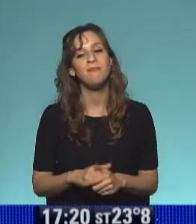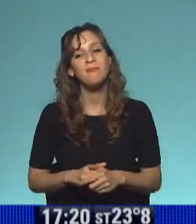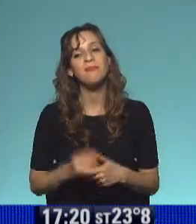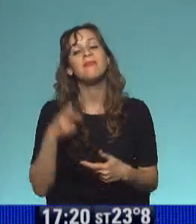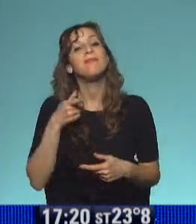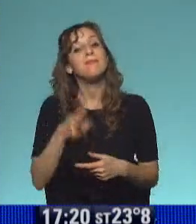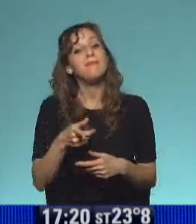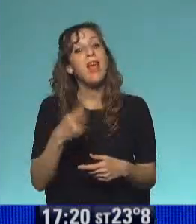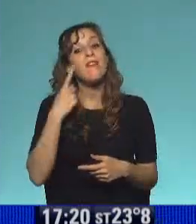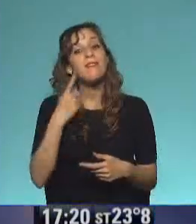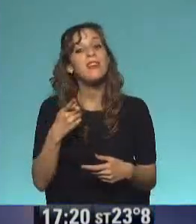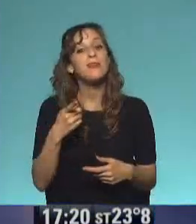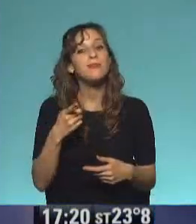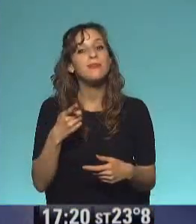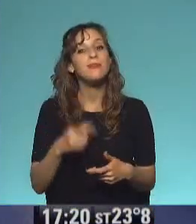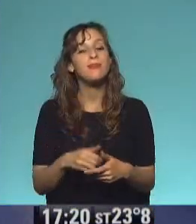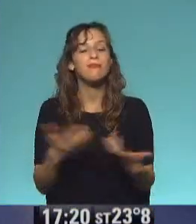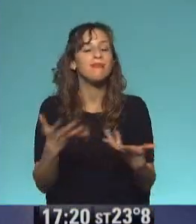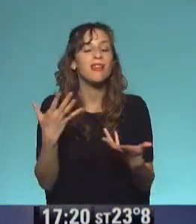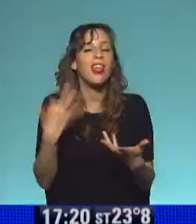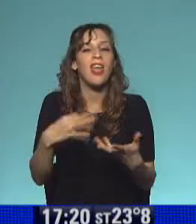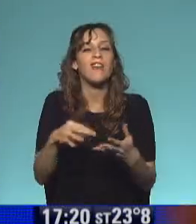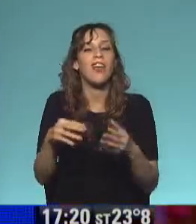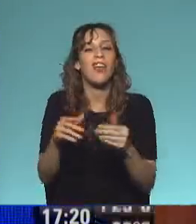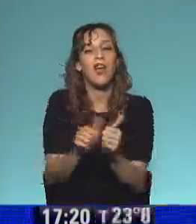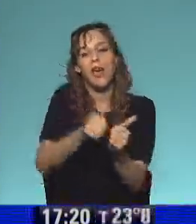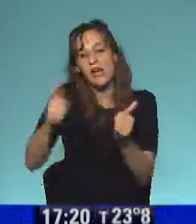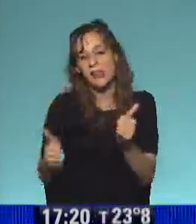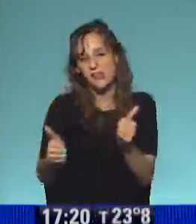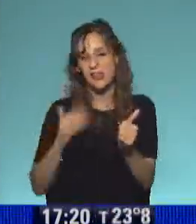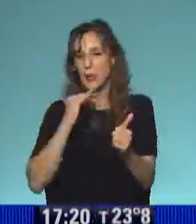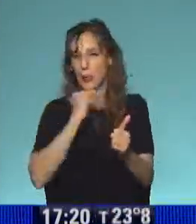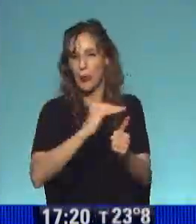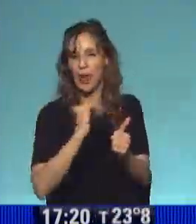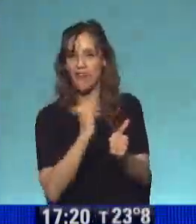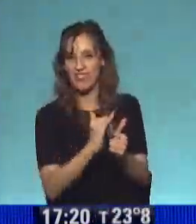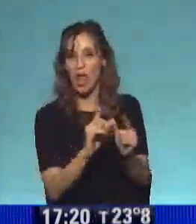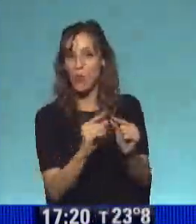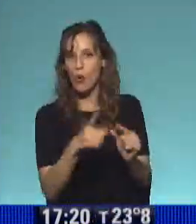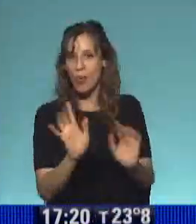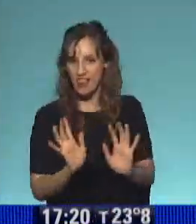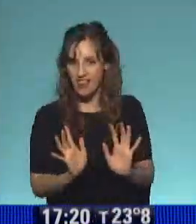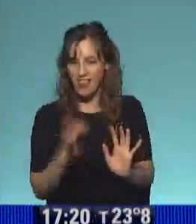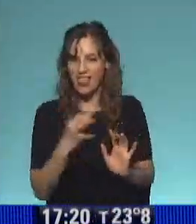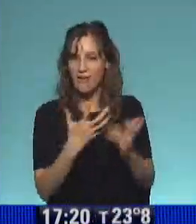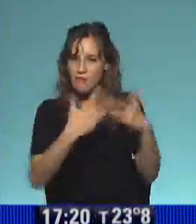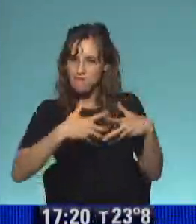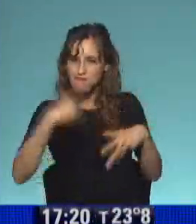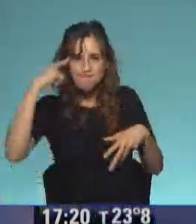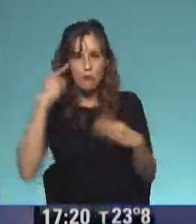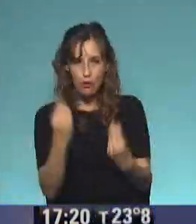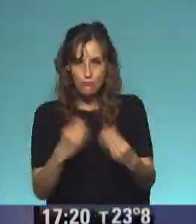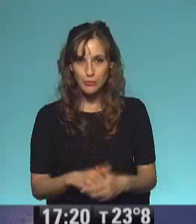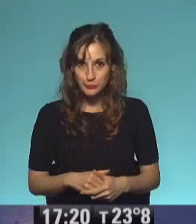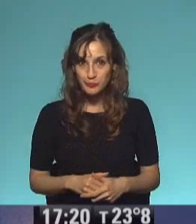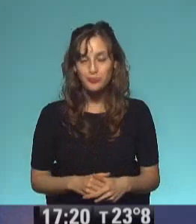me dicte los números. Aunque exacto. Esté otra persona está ocupada, no importa. Mientras hace cosas, va dictando números.